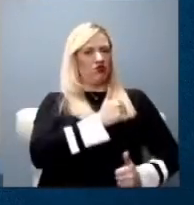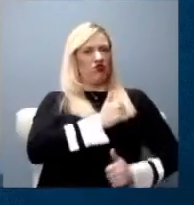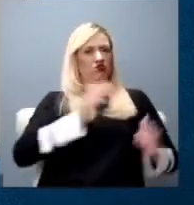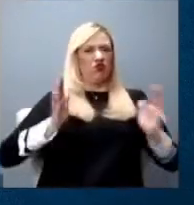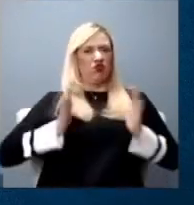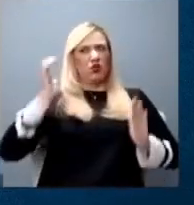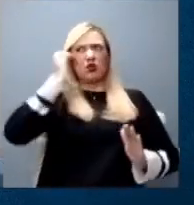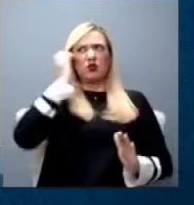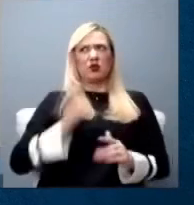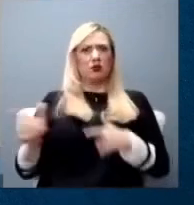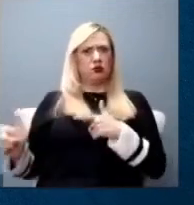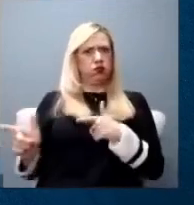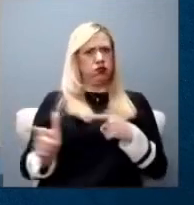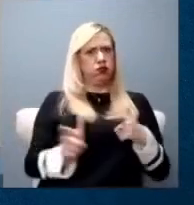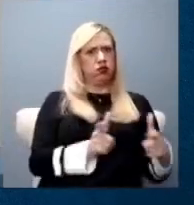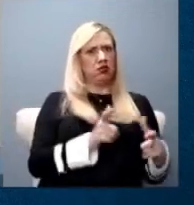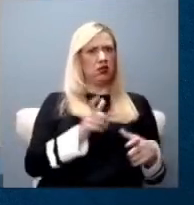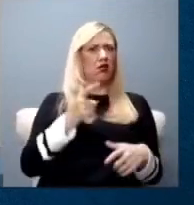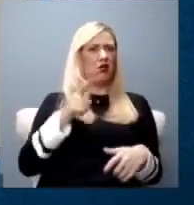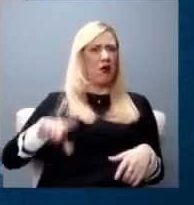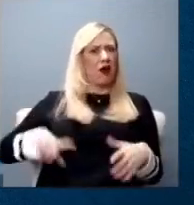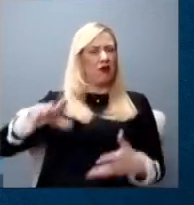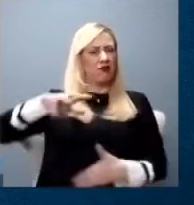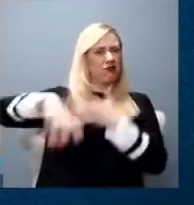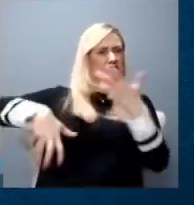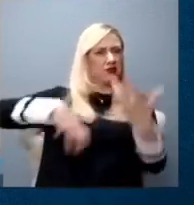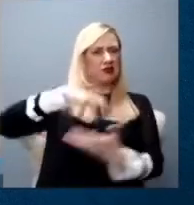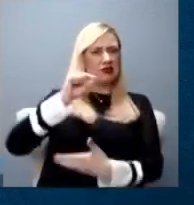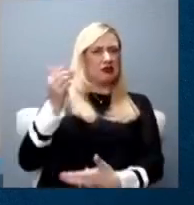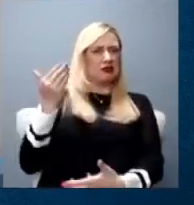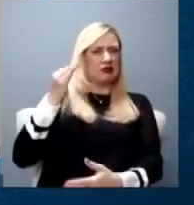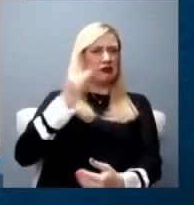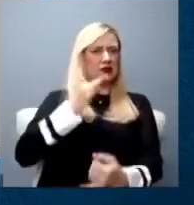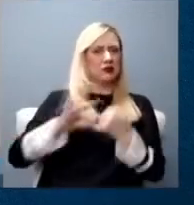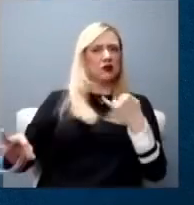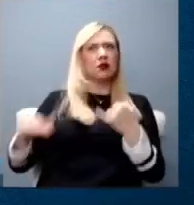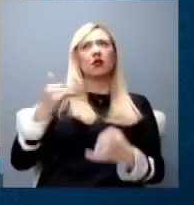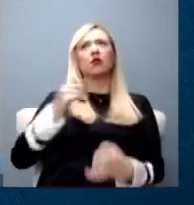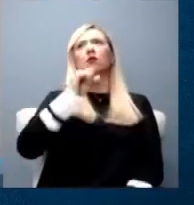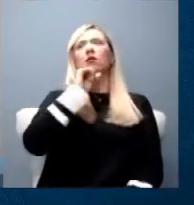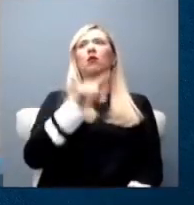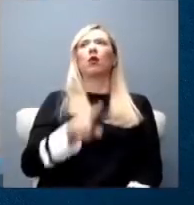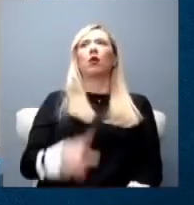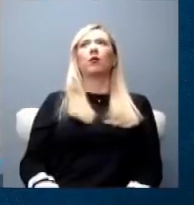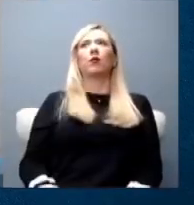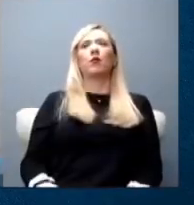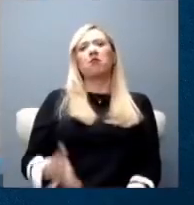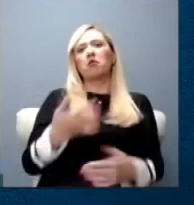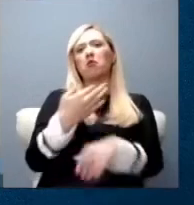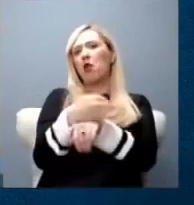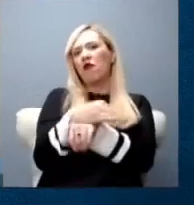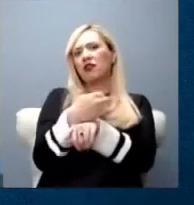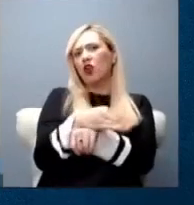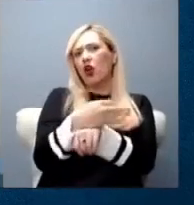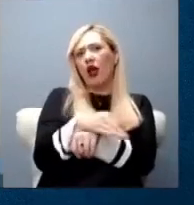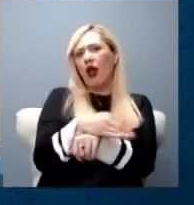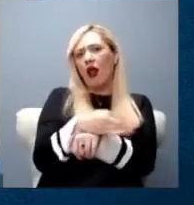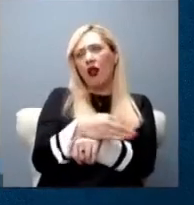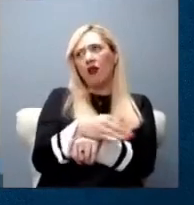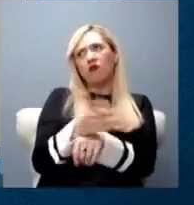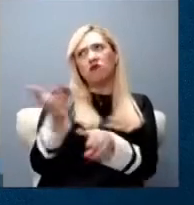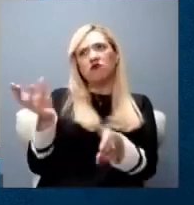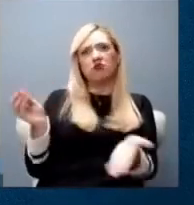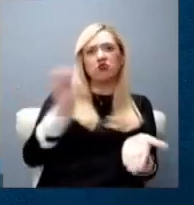otras medidas que por ahí no hemos podido discutir, como lo son las medidas provisionales, ¿no? Hay todo